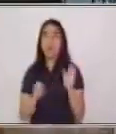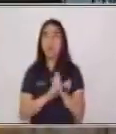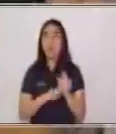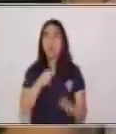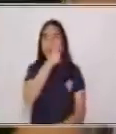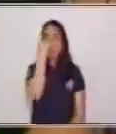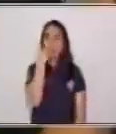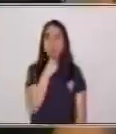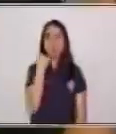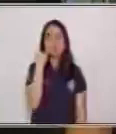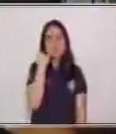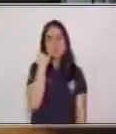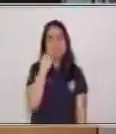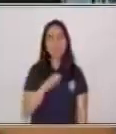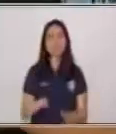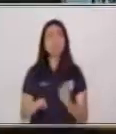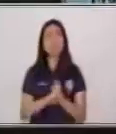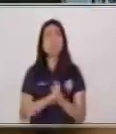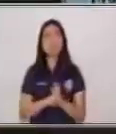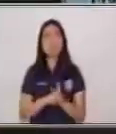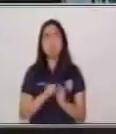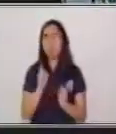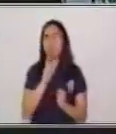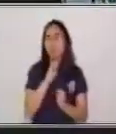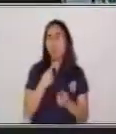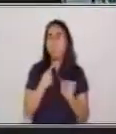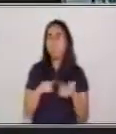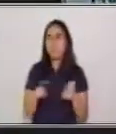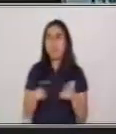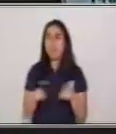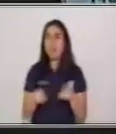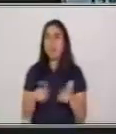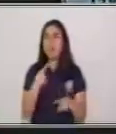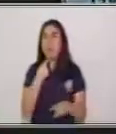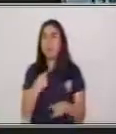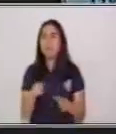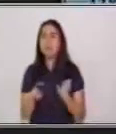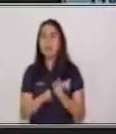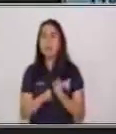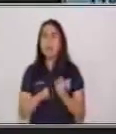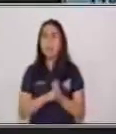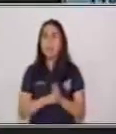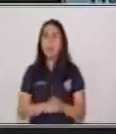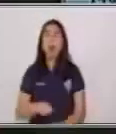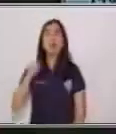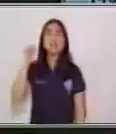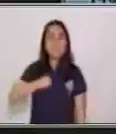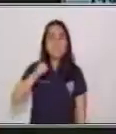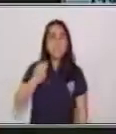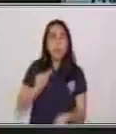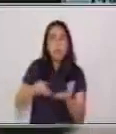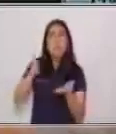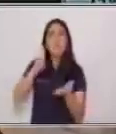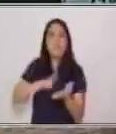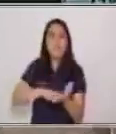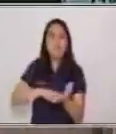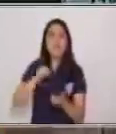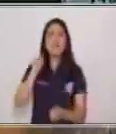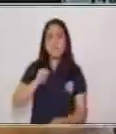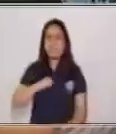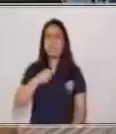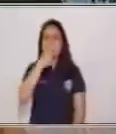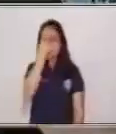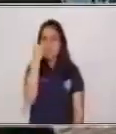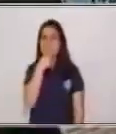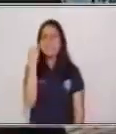un pronombre, no se tilda. Y te se tilda cuando es una bebida, estamos hablando de una bebida o una infusión. De